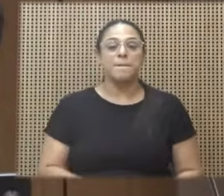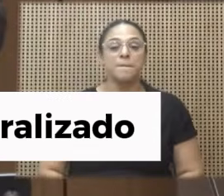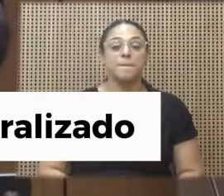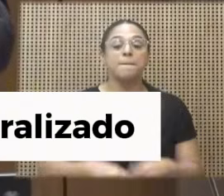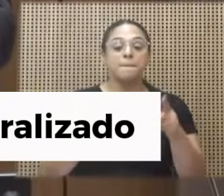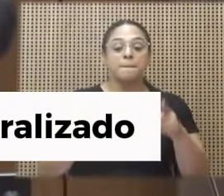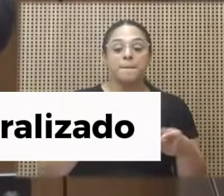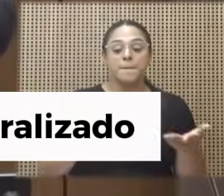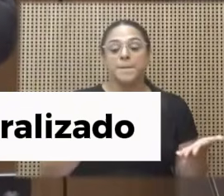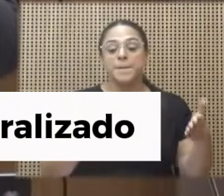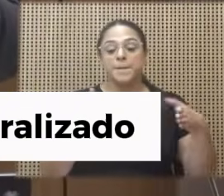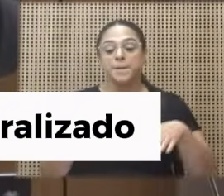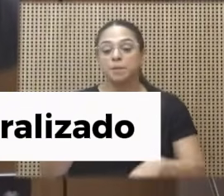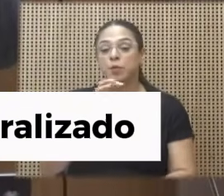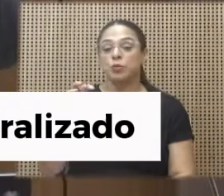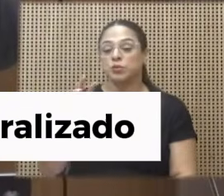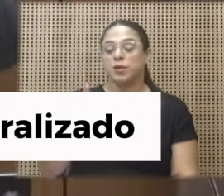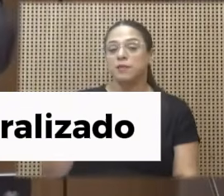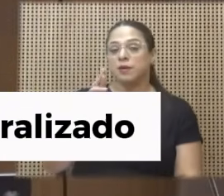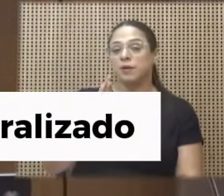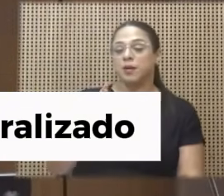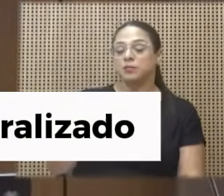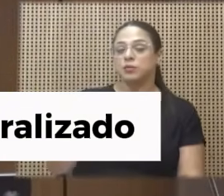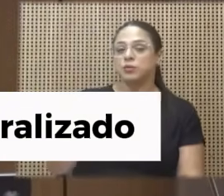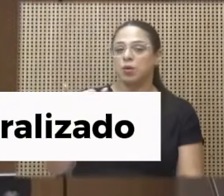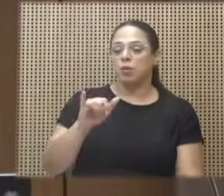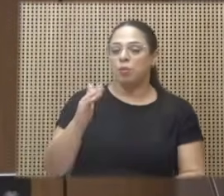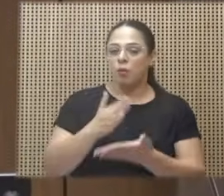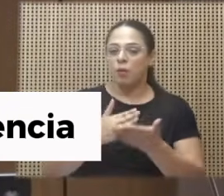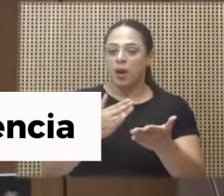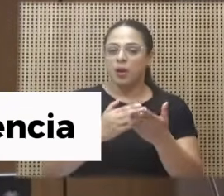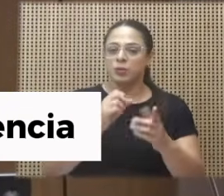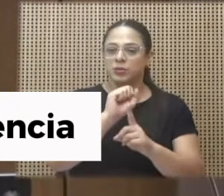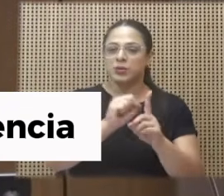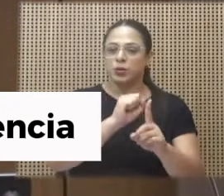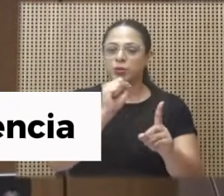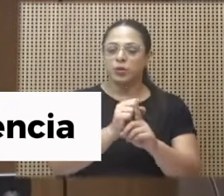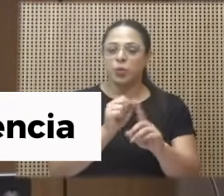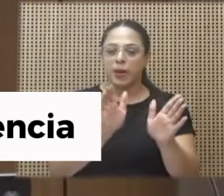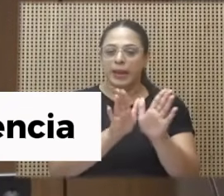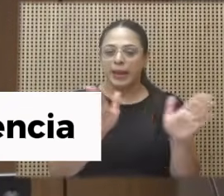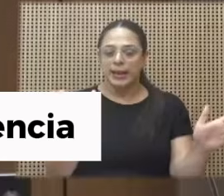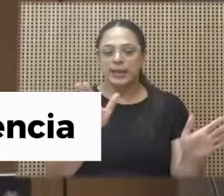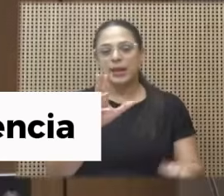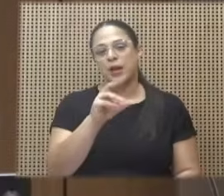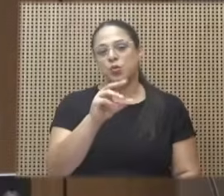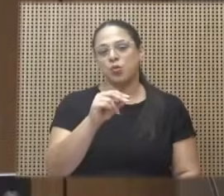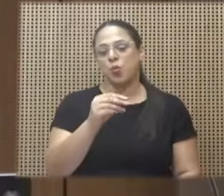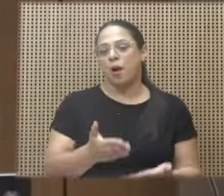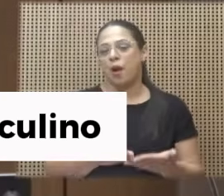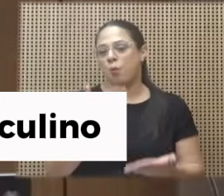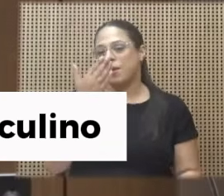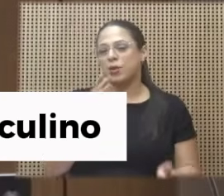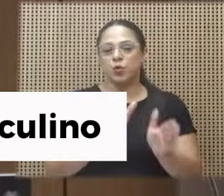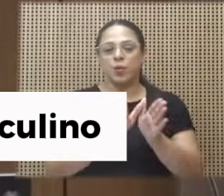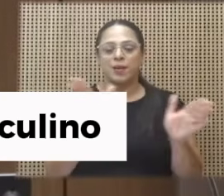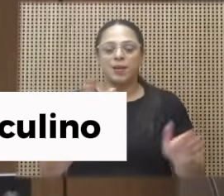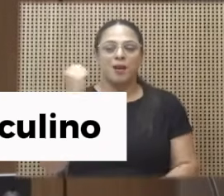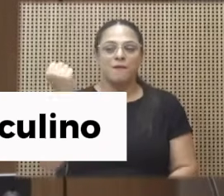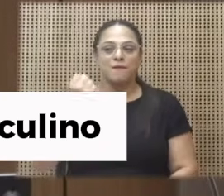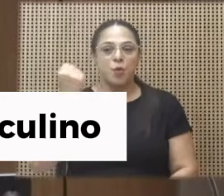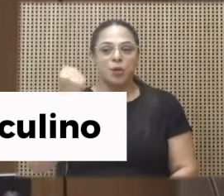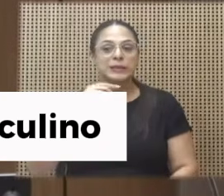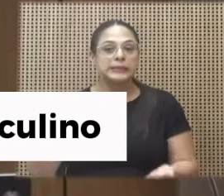homicidios en Costa Rica no son un fenómeno generalizado. No es un aumento general de la violencia. Es un